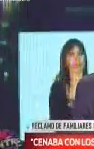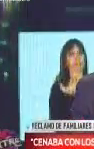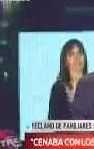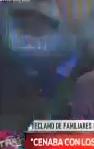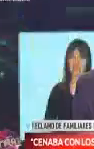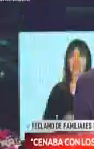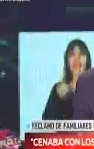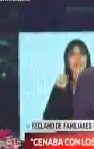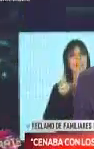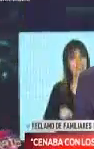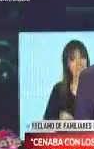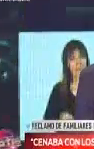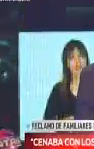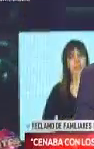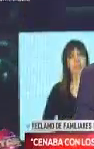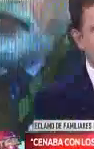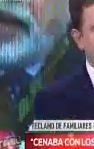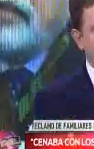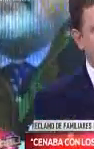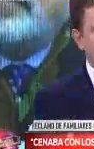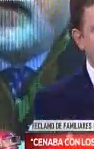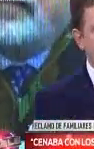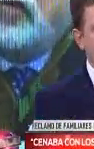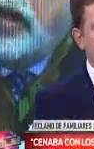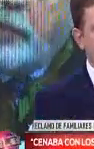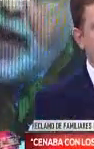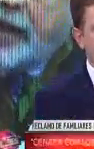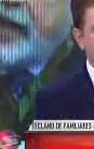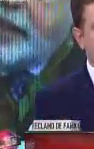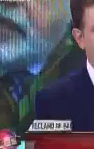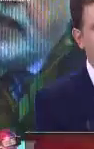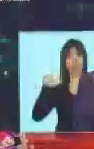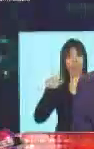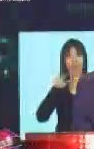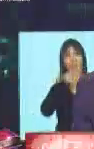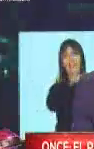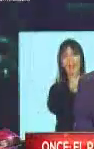yo. Recuerdo que eso fue lo que le quedó,